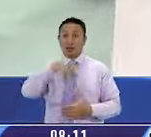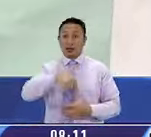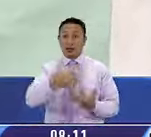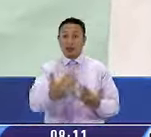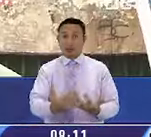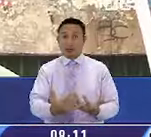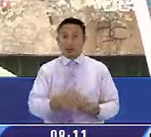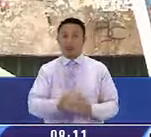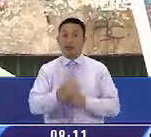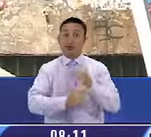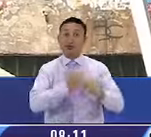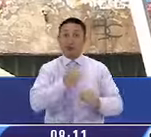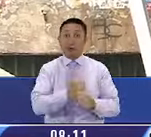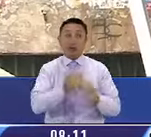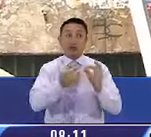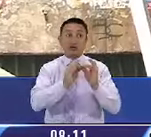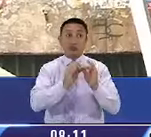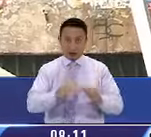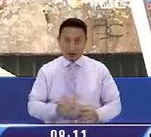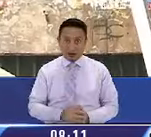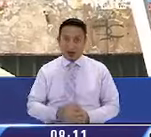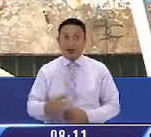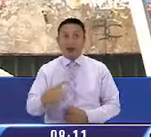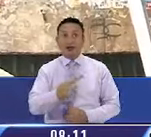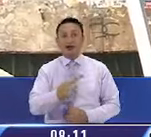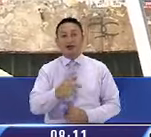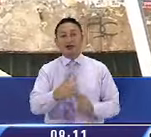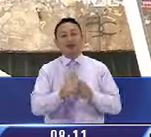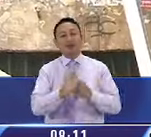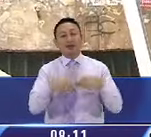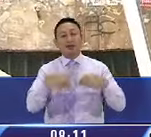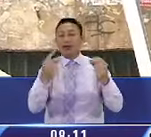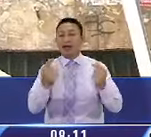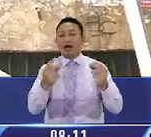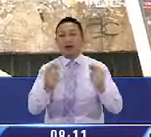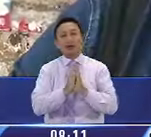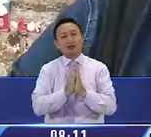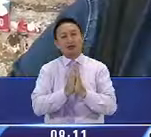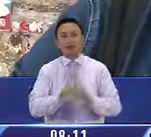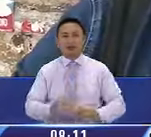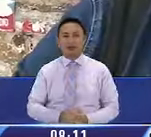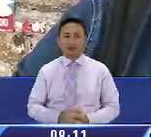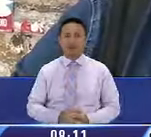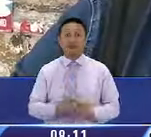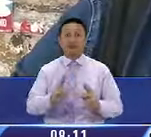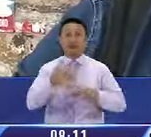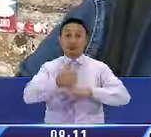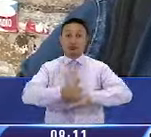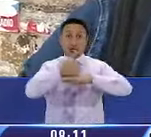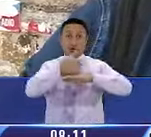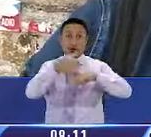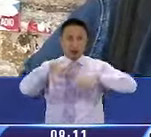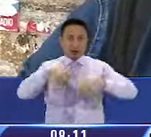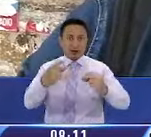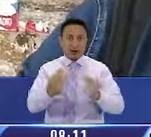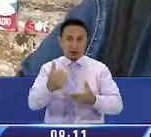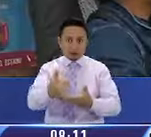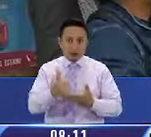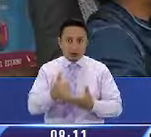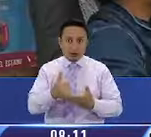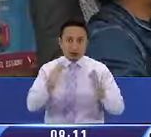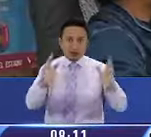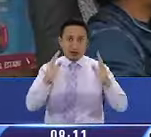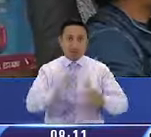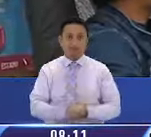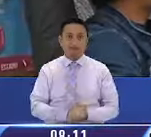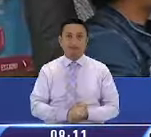esperar años para ser reparados, esto no corra con la misma suerte. Ojalá las autoridades tomen cartas en el asunto. Por